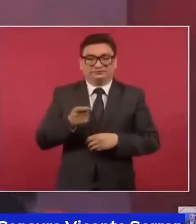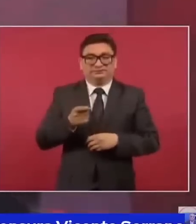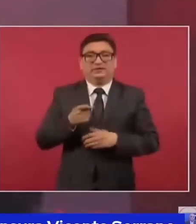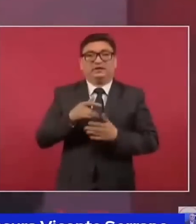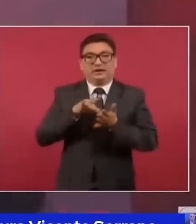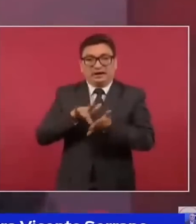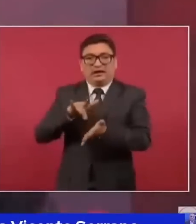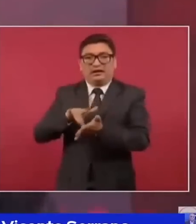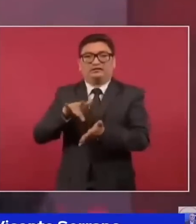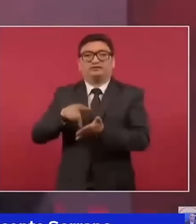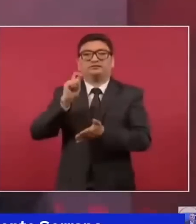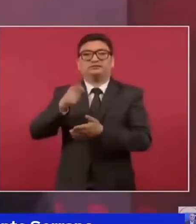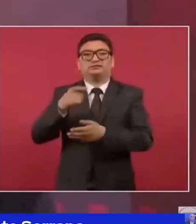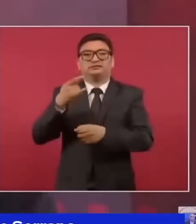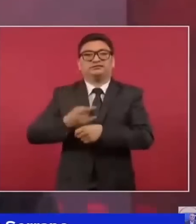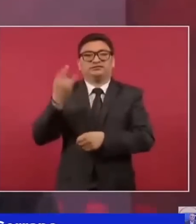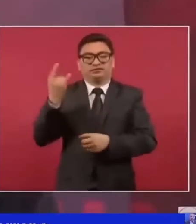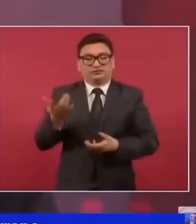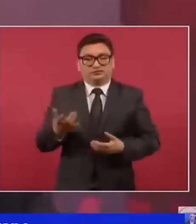apoyaron el fraude?